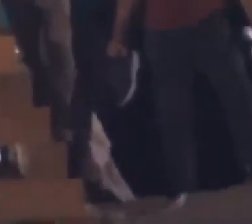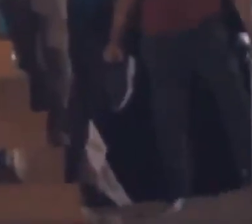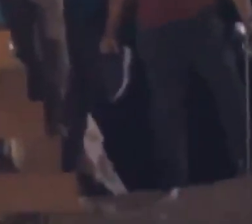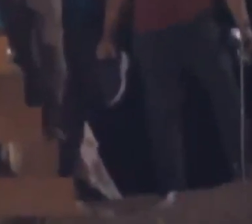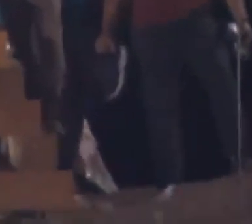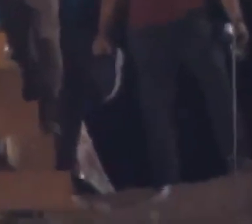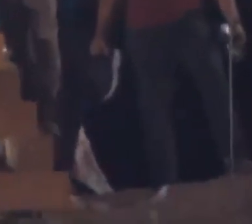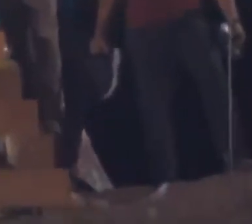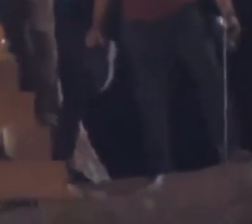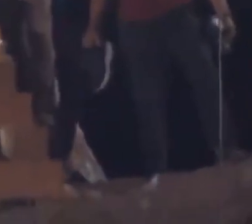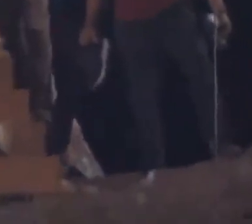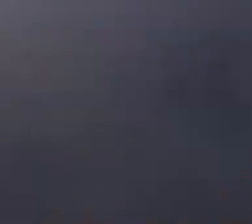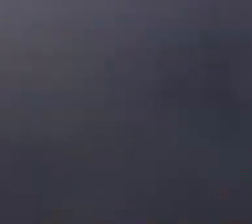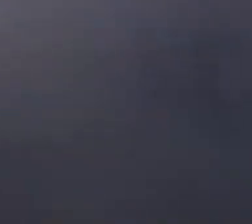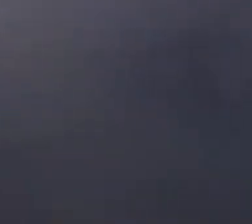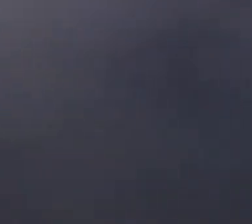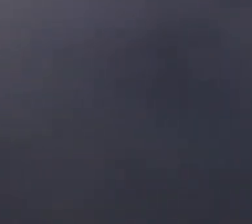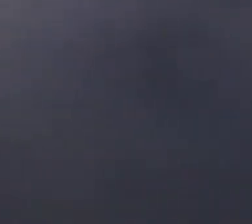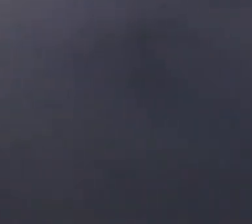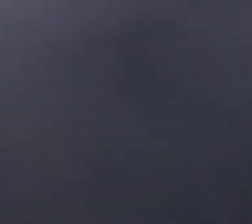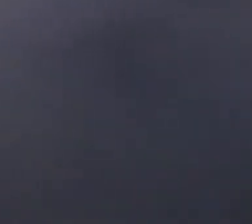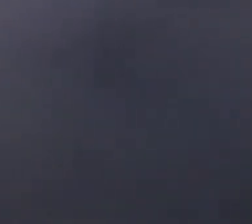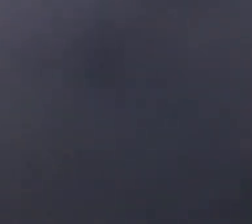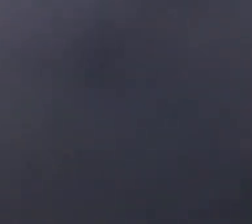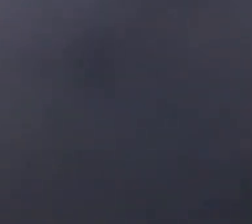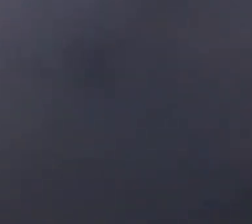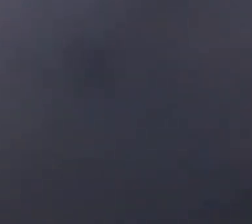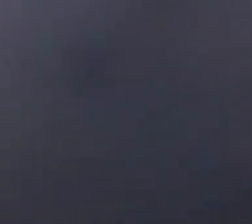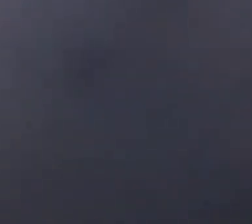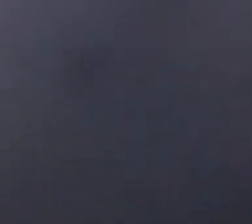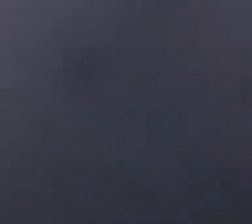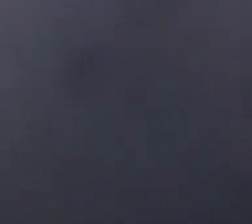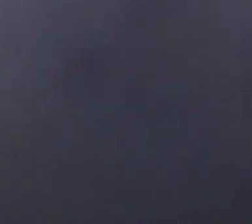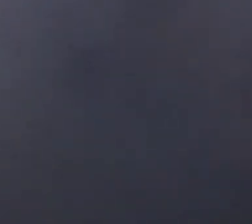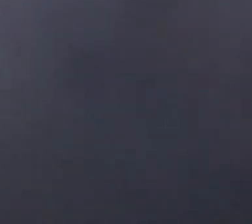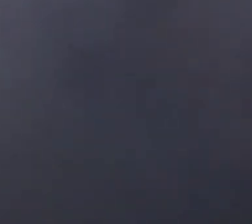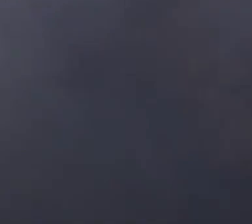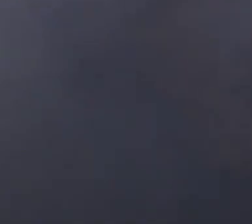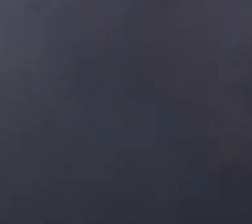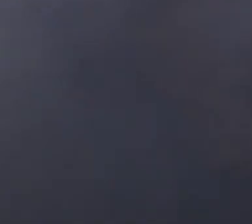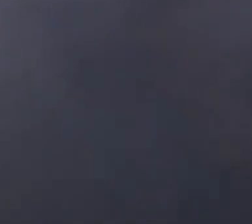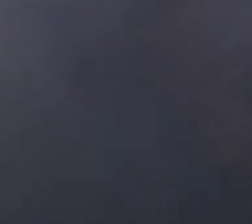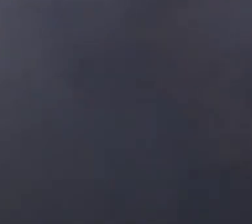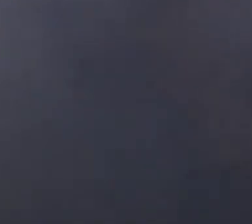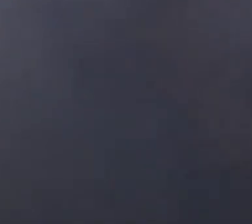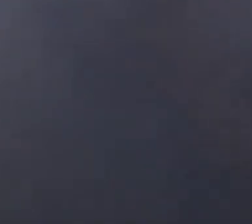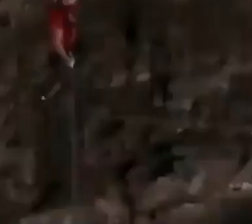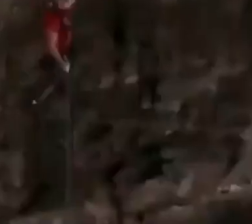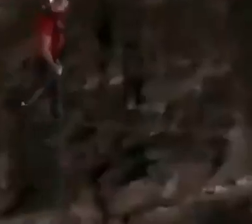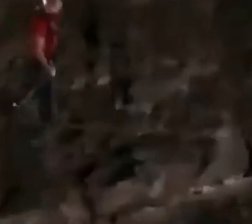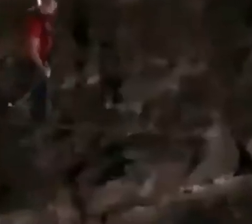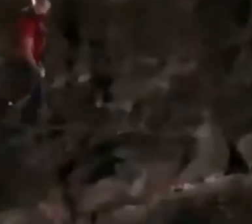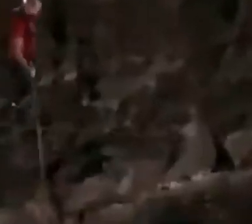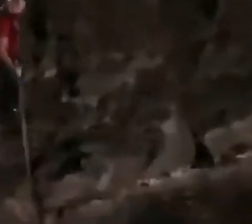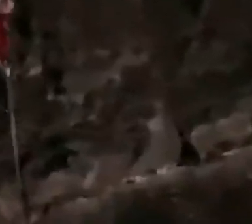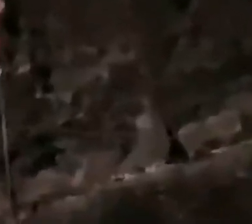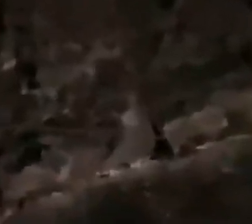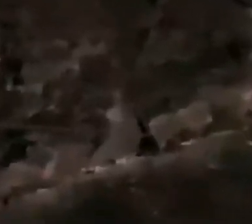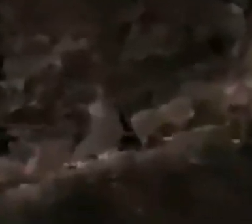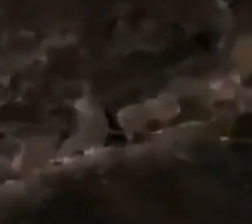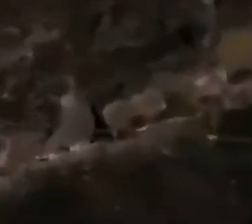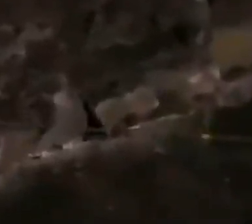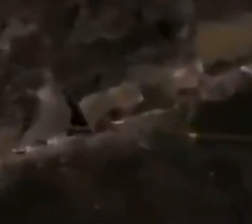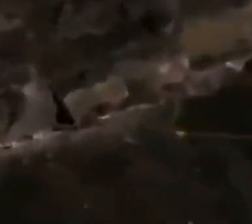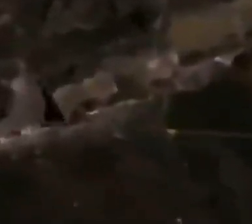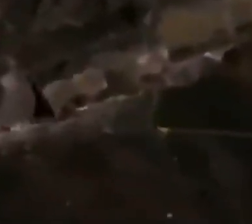de Nicaragua y hay muchos lugares por conocer en el país, e invitó a sus fanáticos a visitar nuestra nación. Para el canal